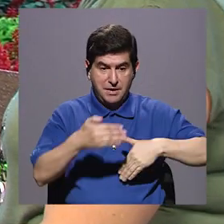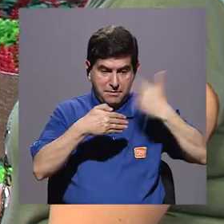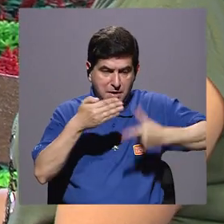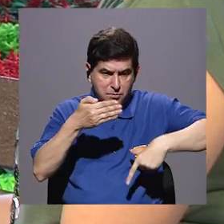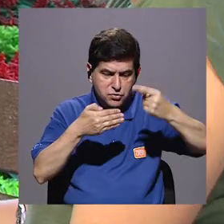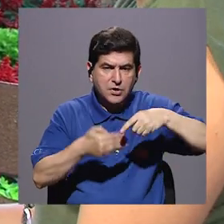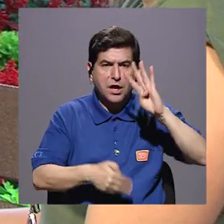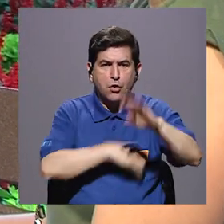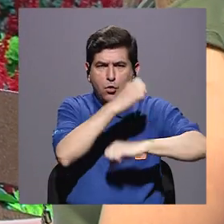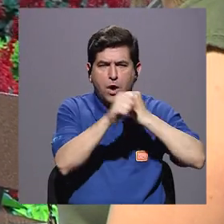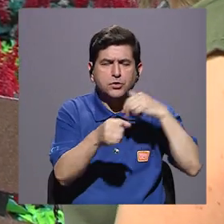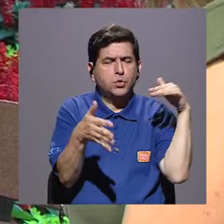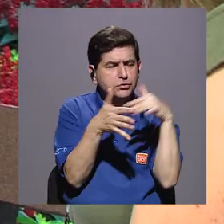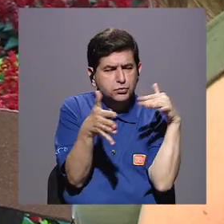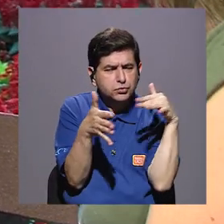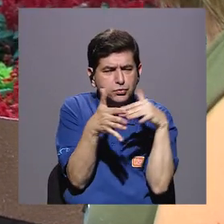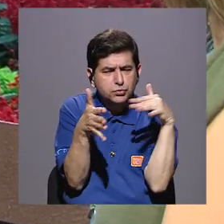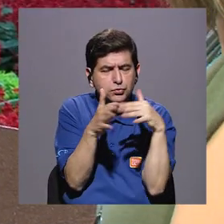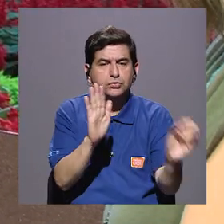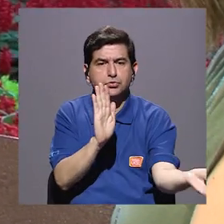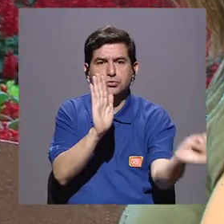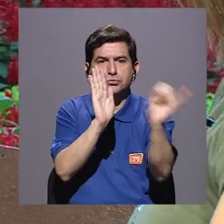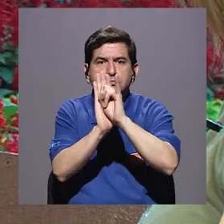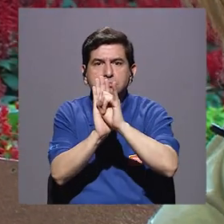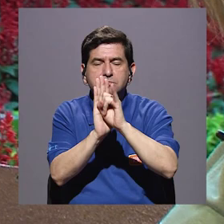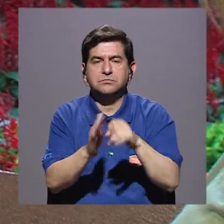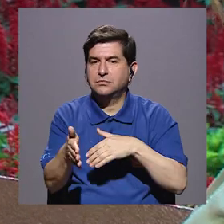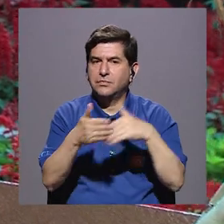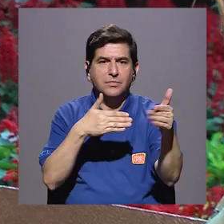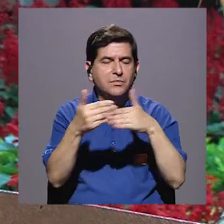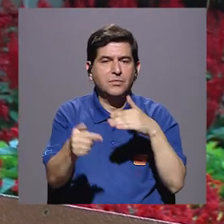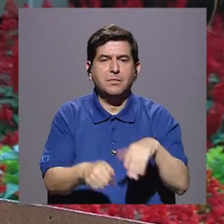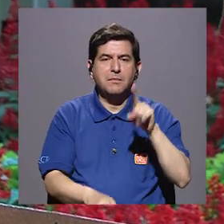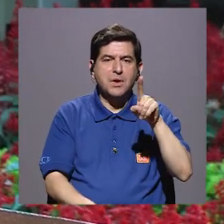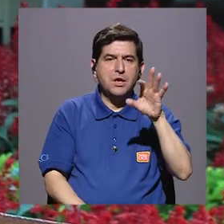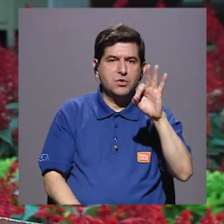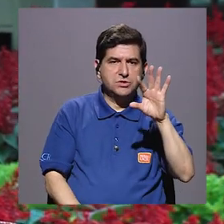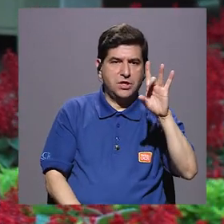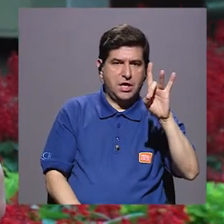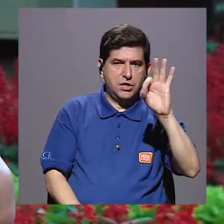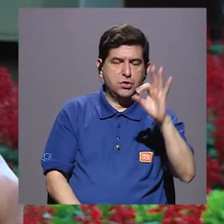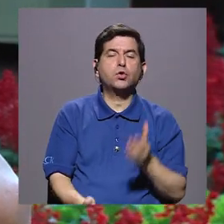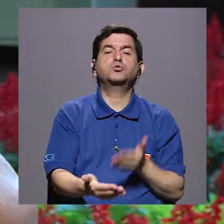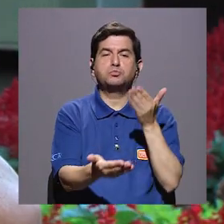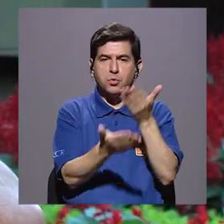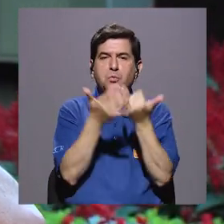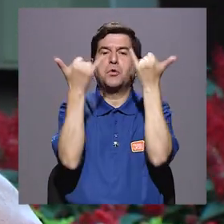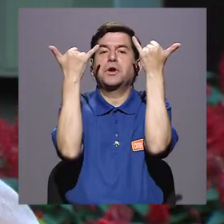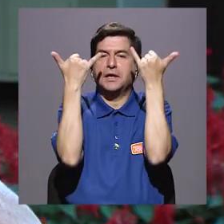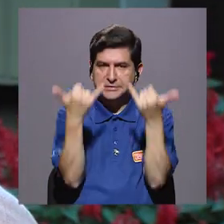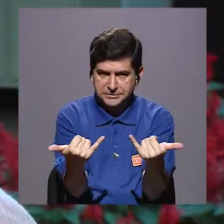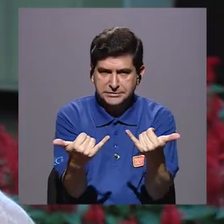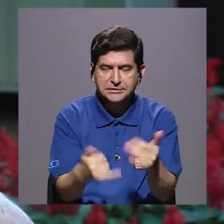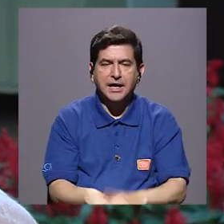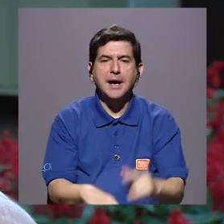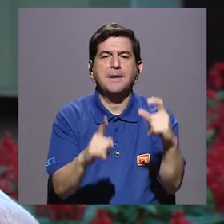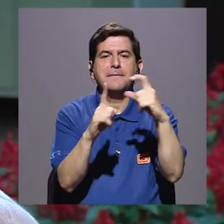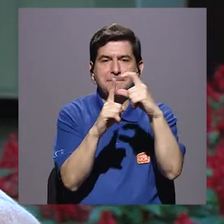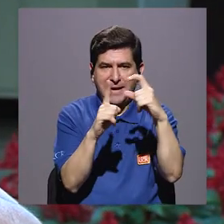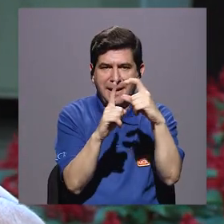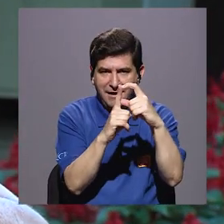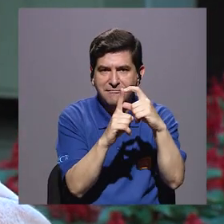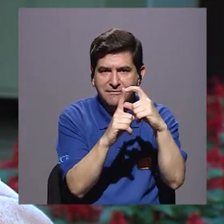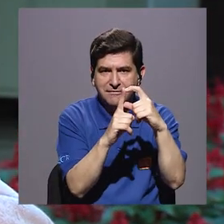este síndrome durante 4 años y se identificó eso. O sea, a pesar de que en el año 1989 se propuso la